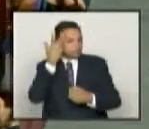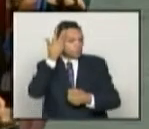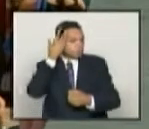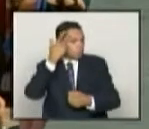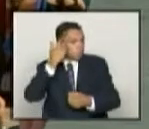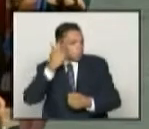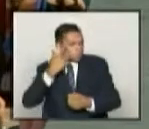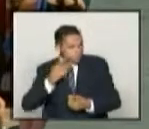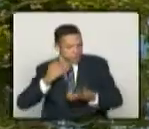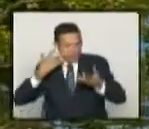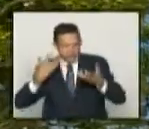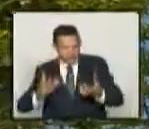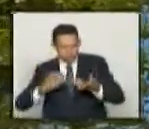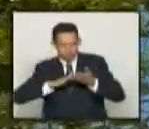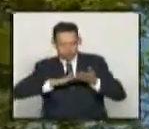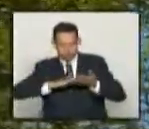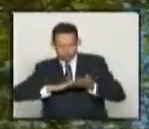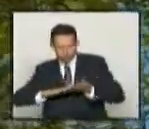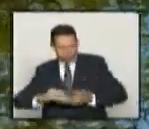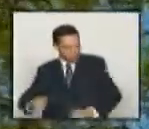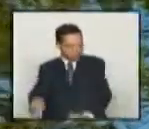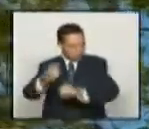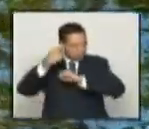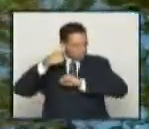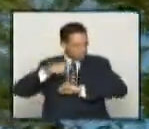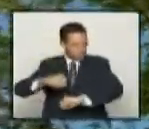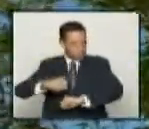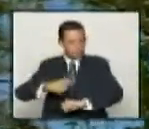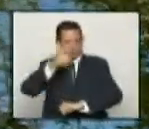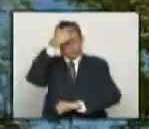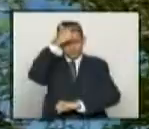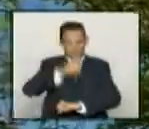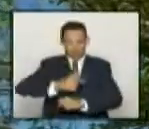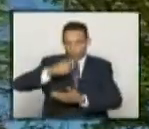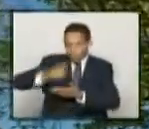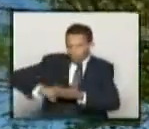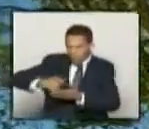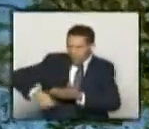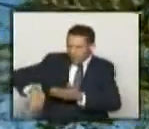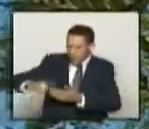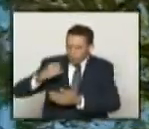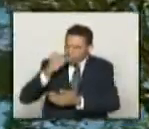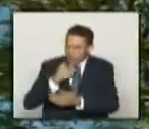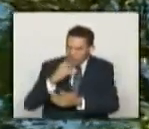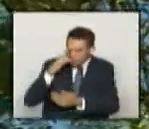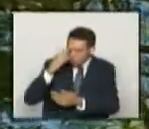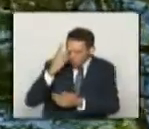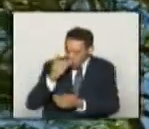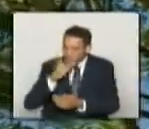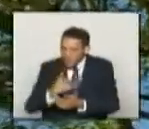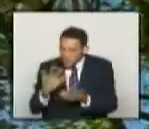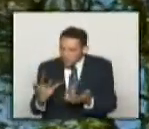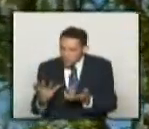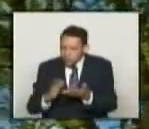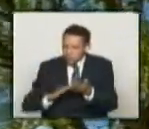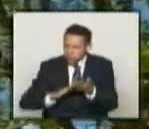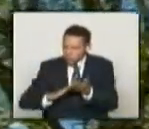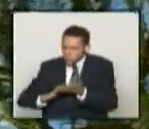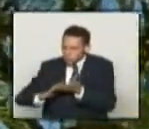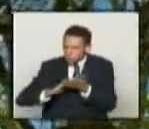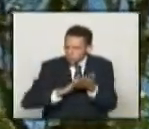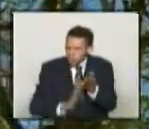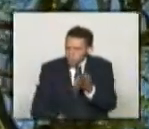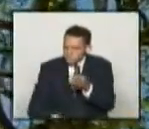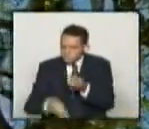todos los días, que cada vez que se haga, podamos corregir las fallas que podamos tener y aumentarlo